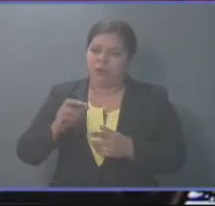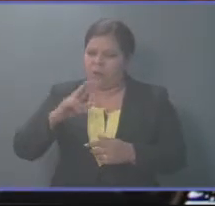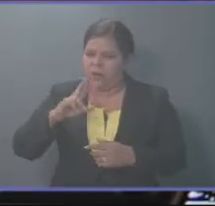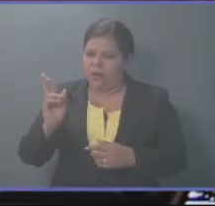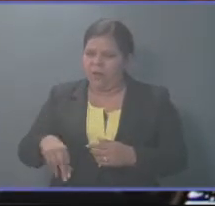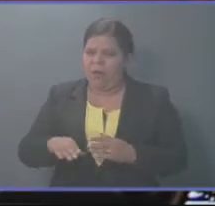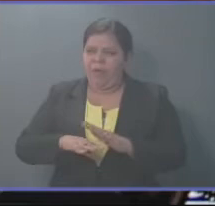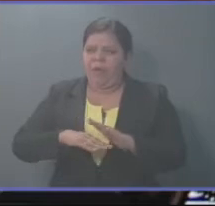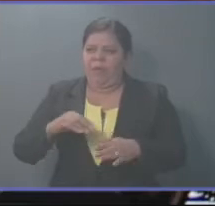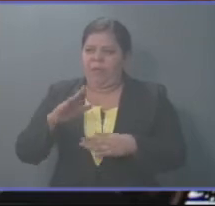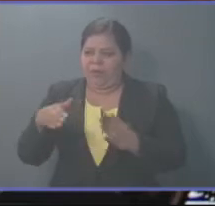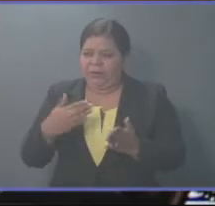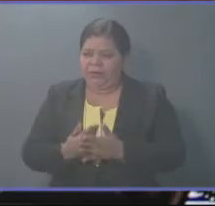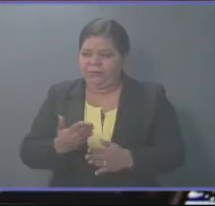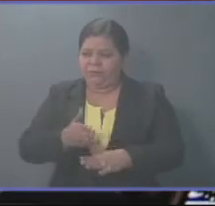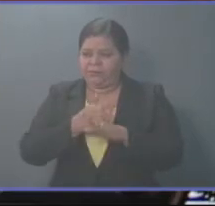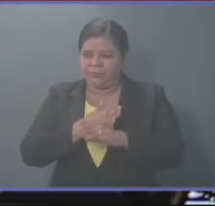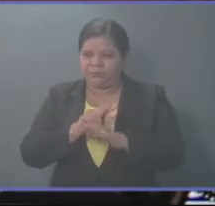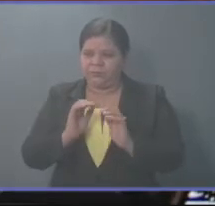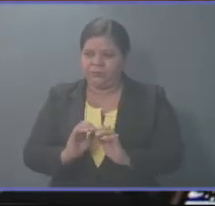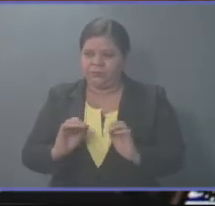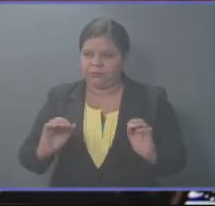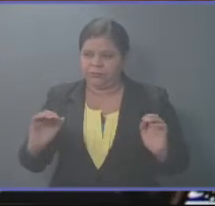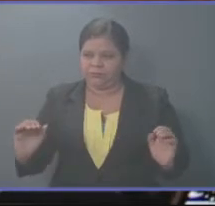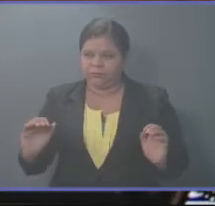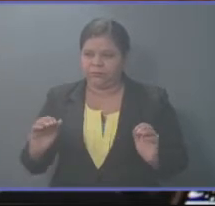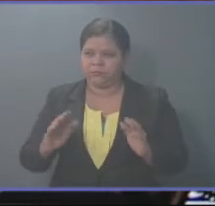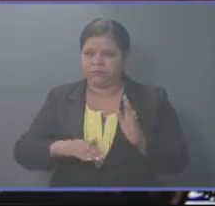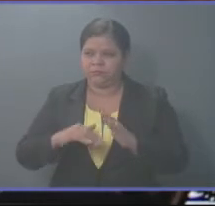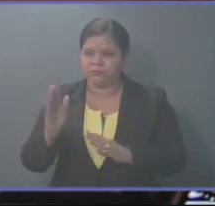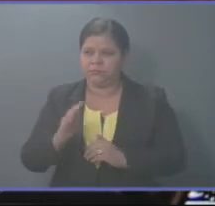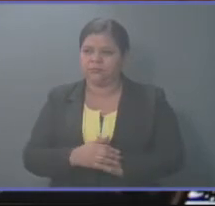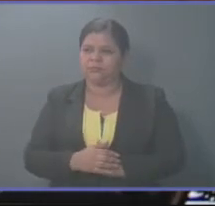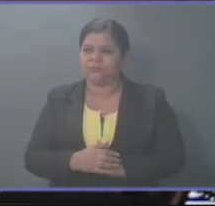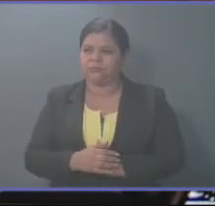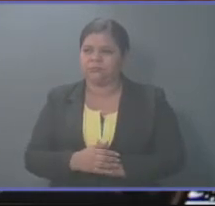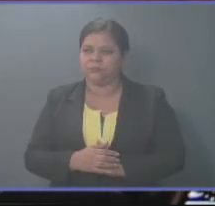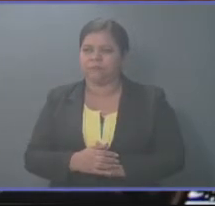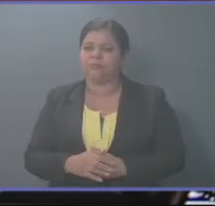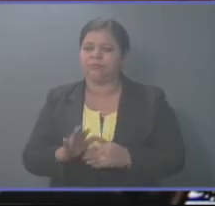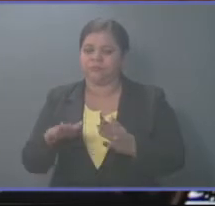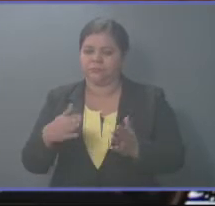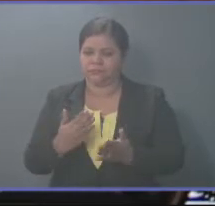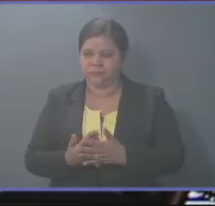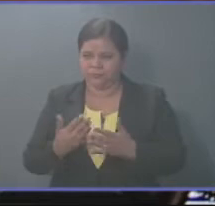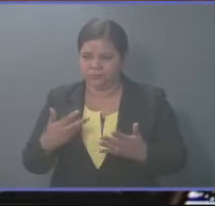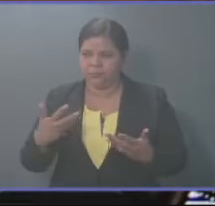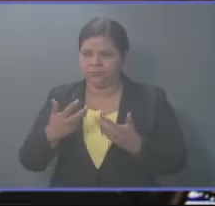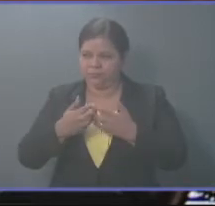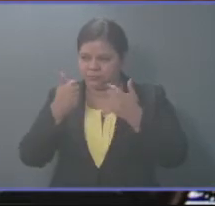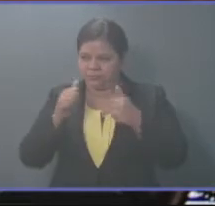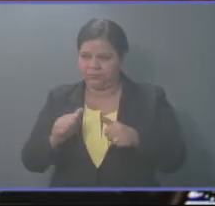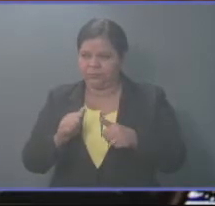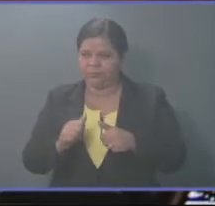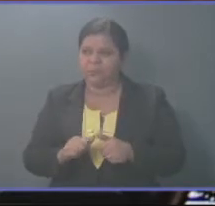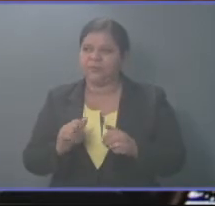normativa de protección de la niñez y adolescencia, son la familia, el Estado y la sociedad quienes tienen